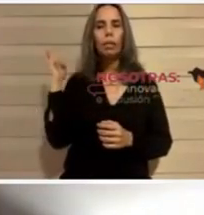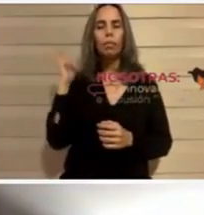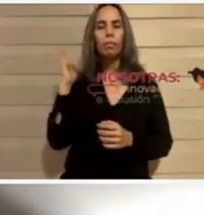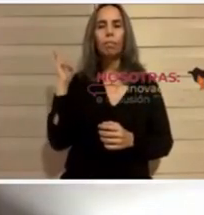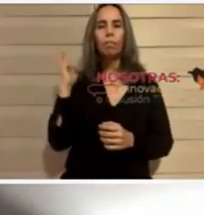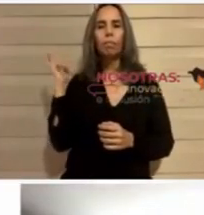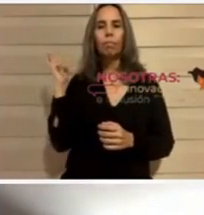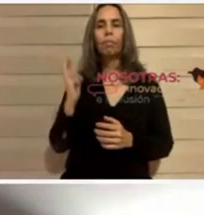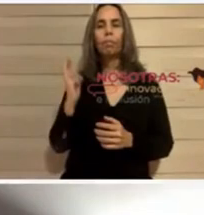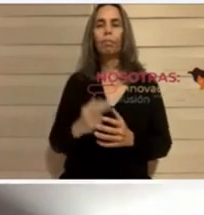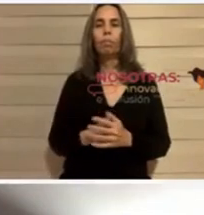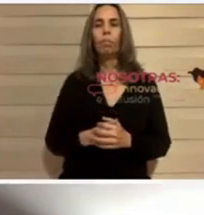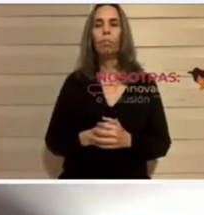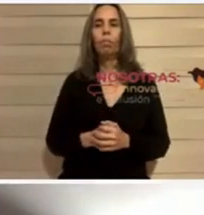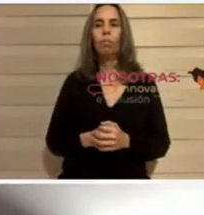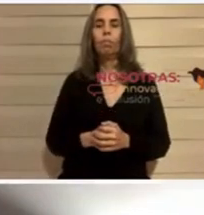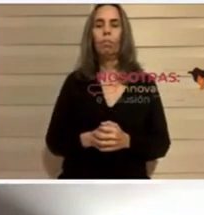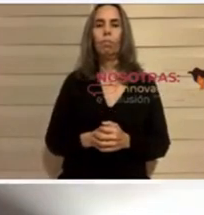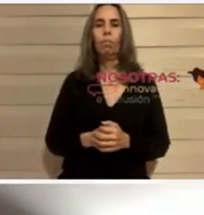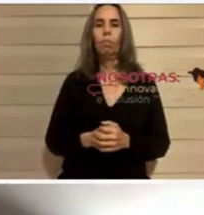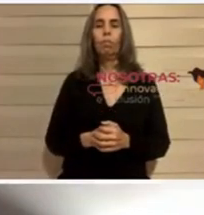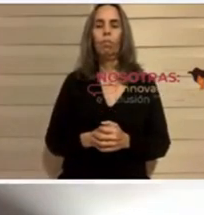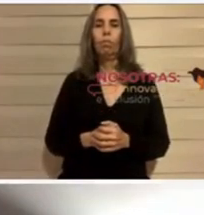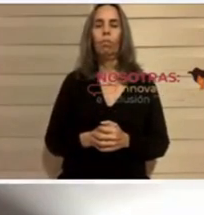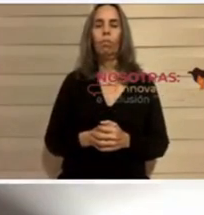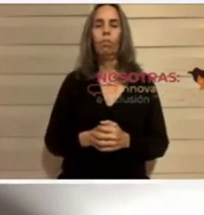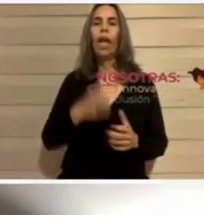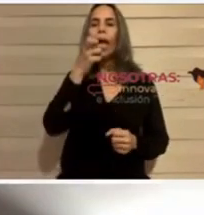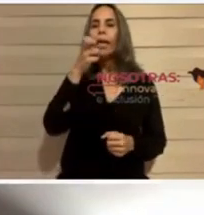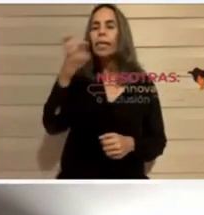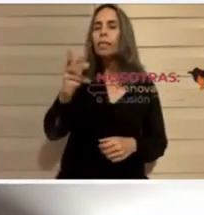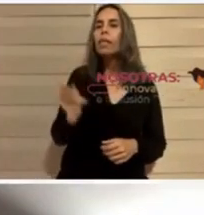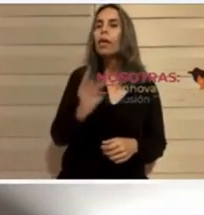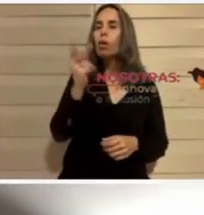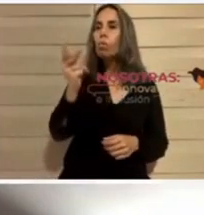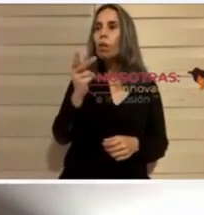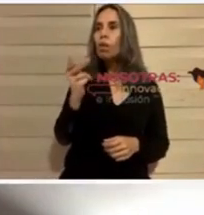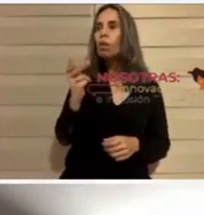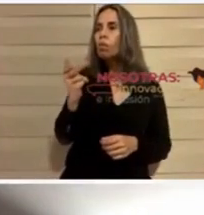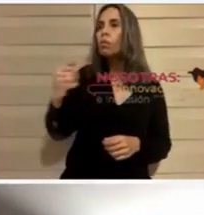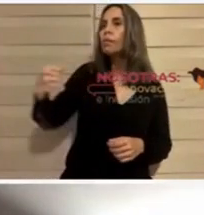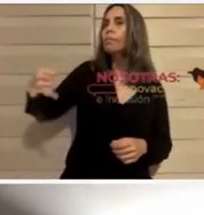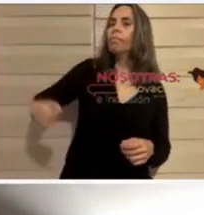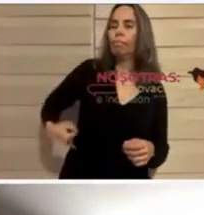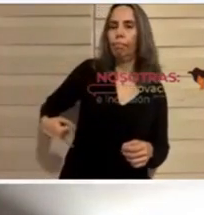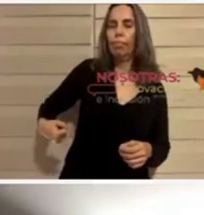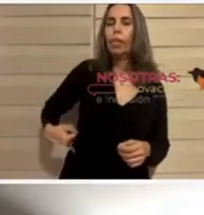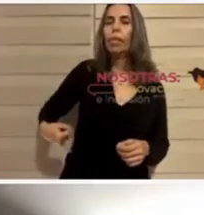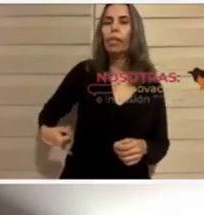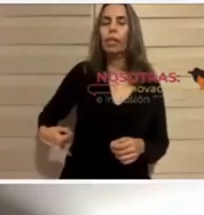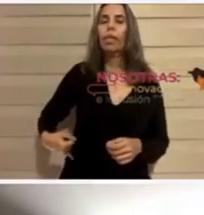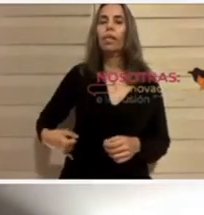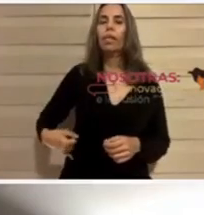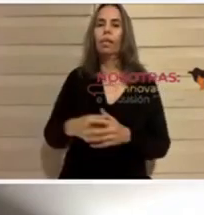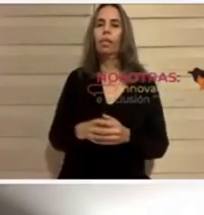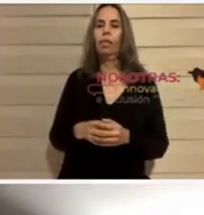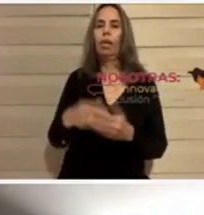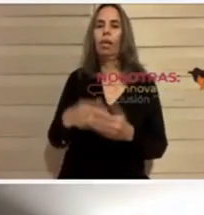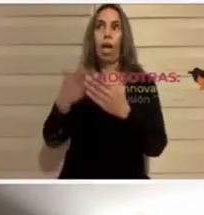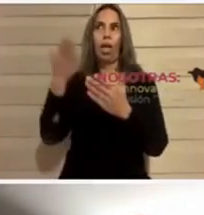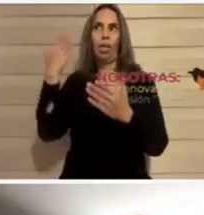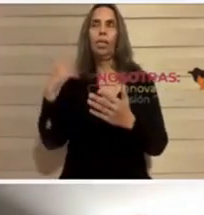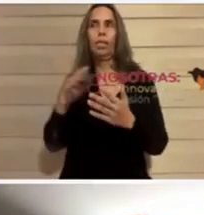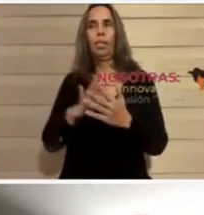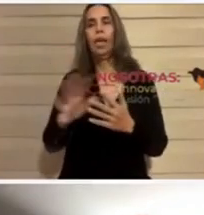estereotipos? Esta pregunta es muy interesante porque creo que yo he recibido la pregunta equivalente en el contexto de ciencia,